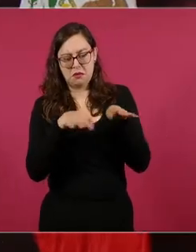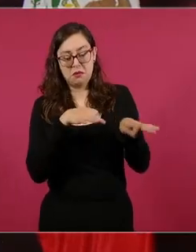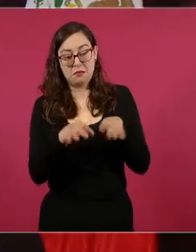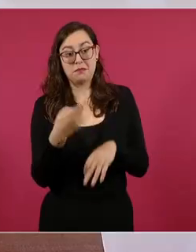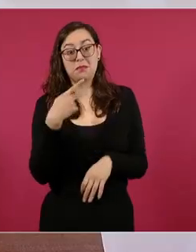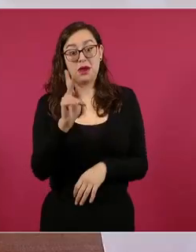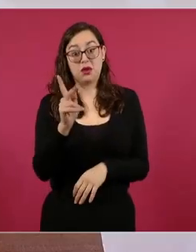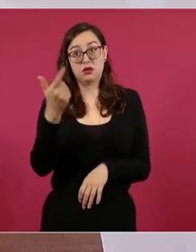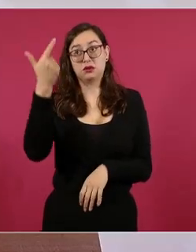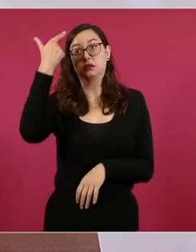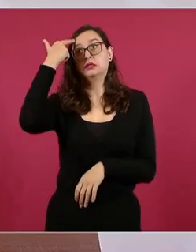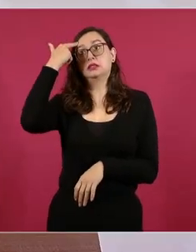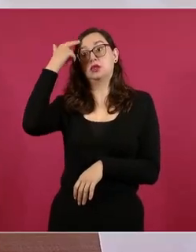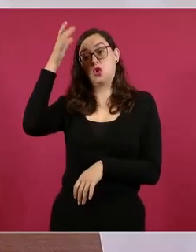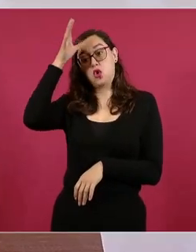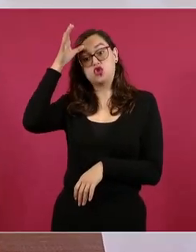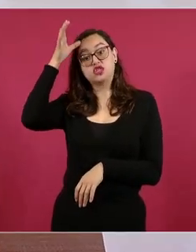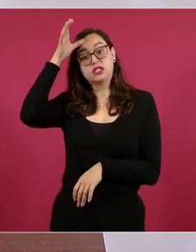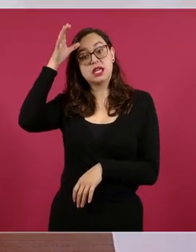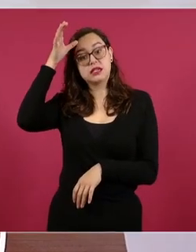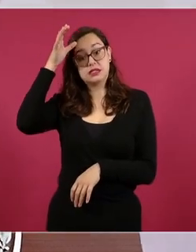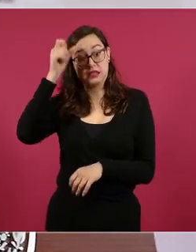hay que ser suicida.